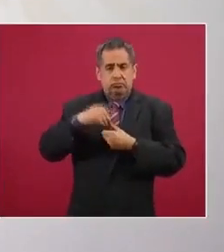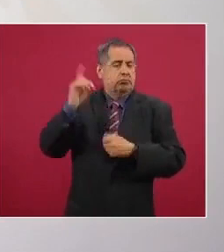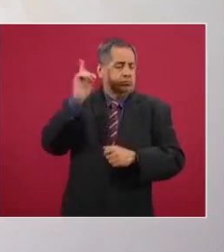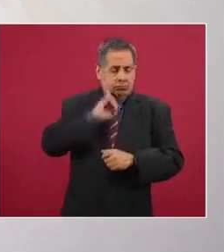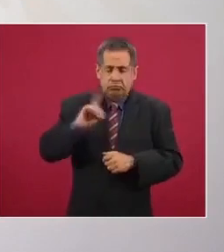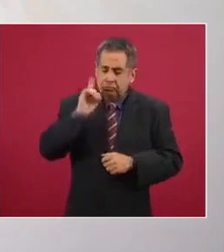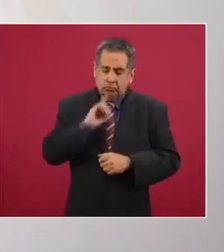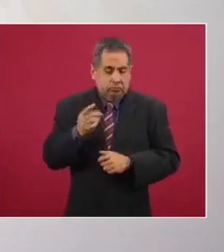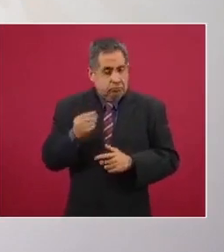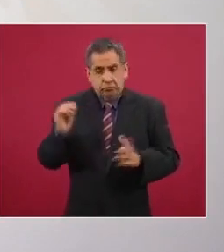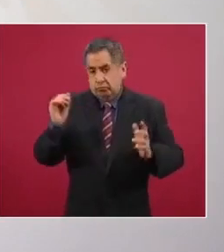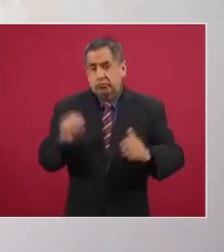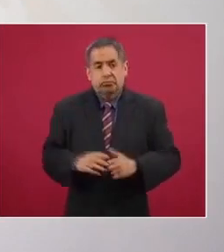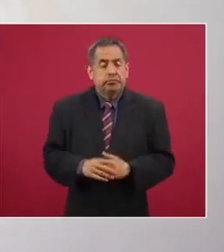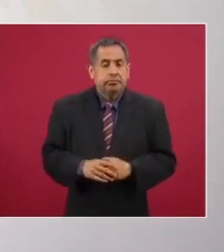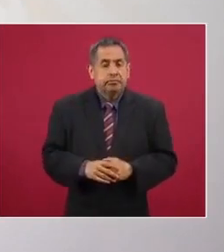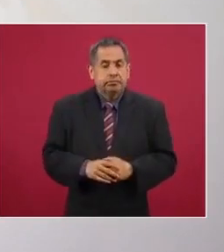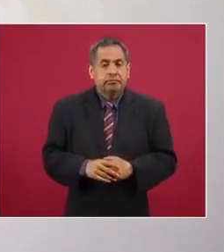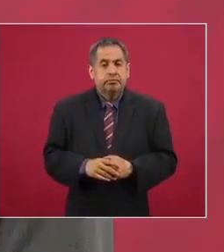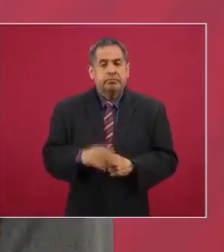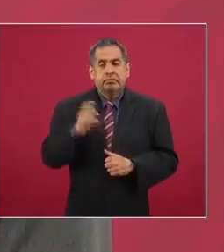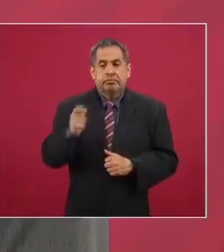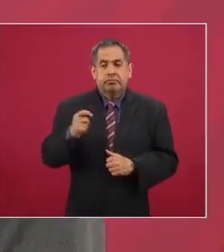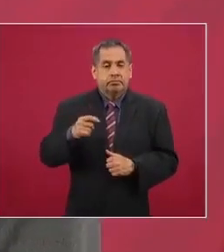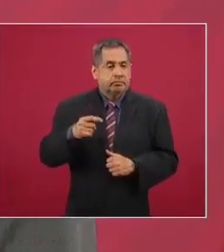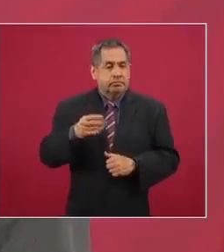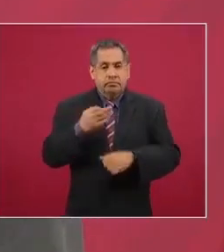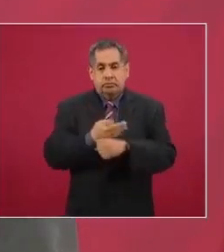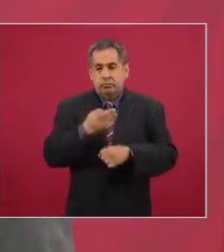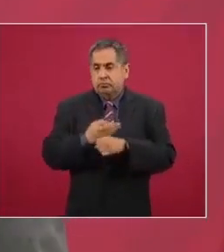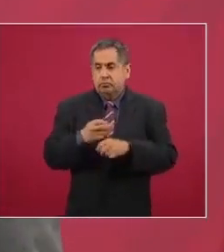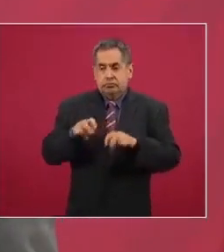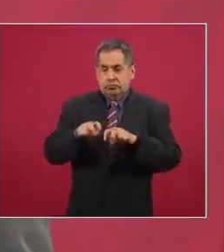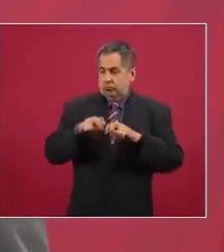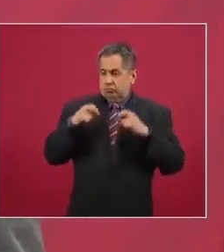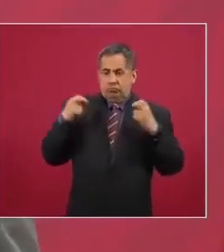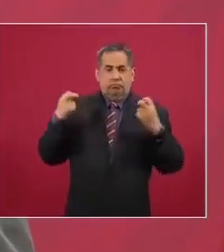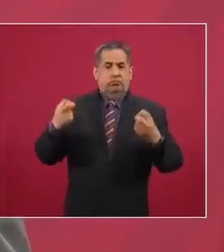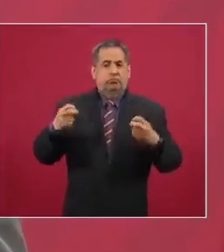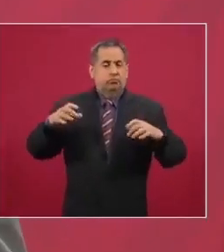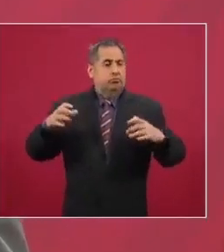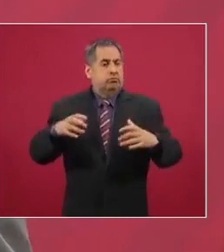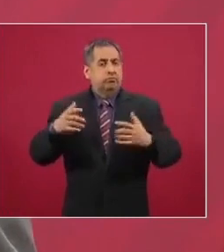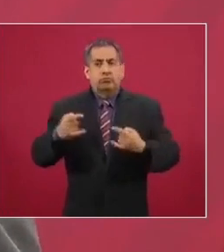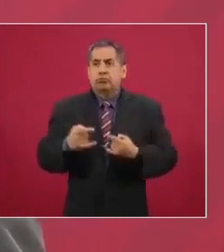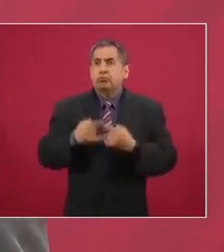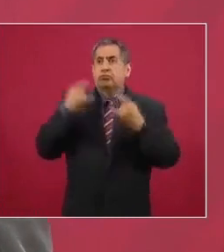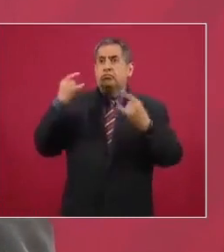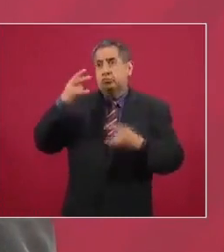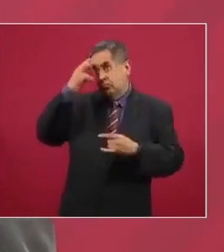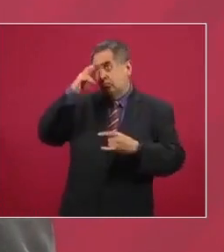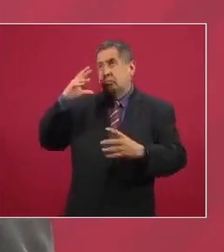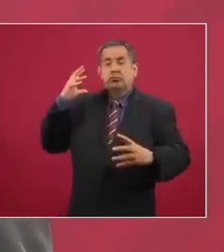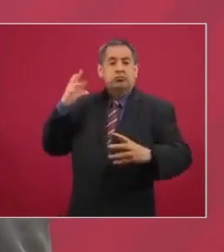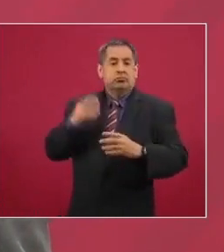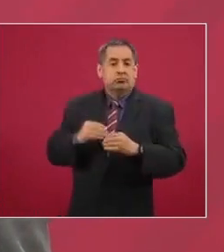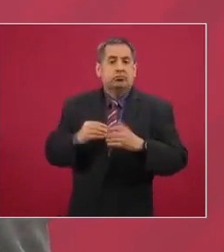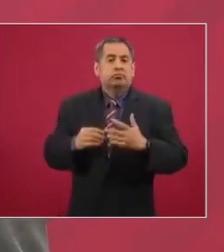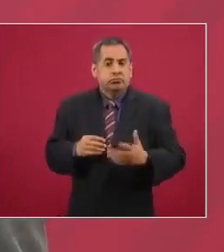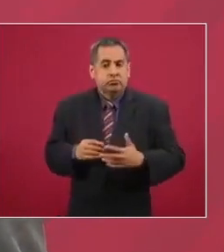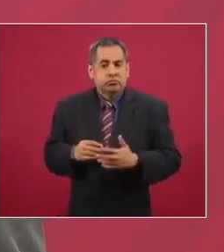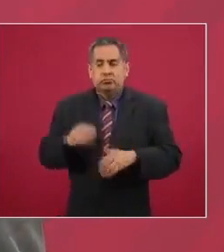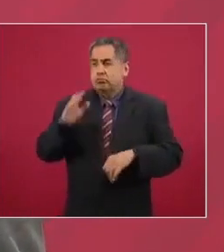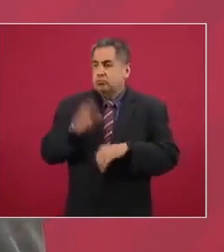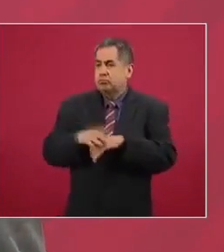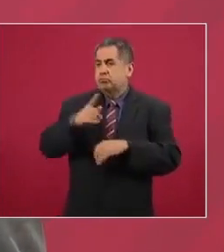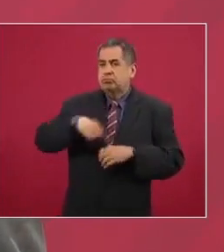entre otras cosas. Este es el gabinete en toda la historia de México con